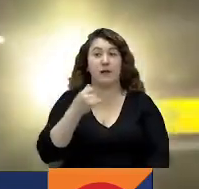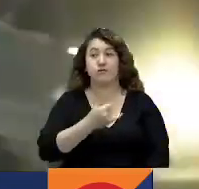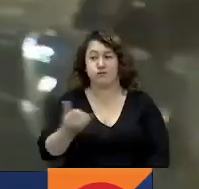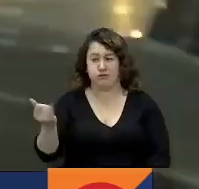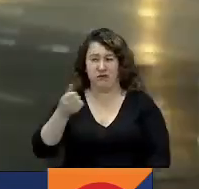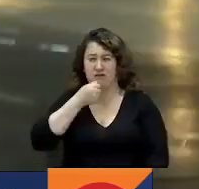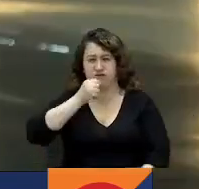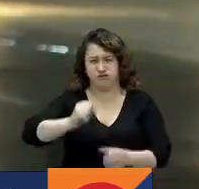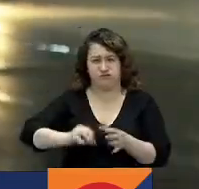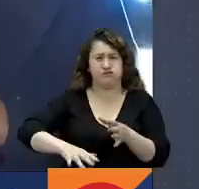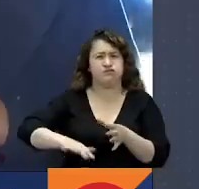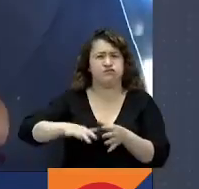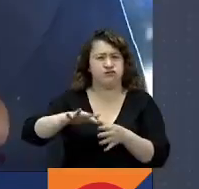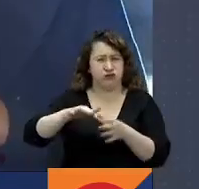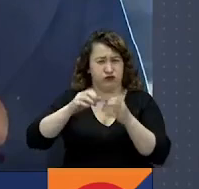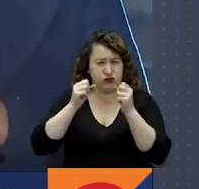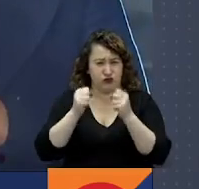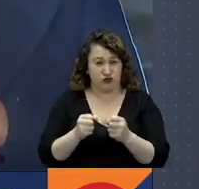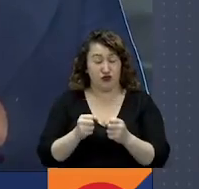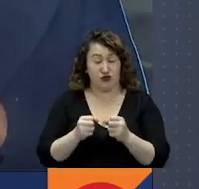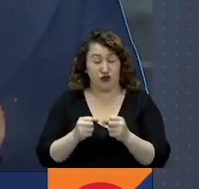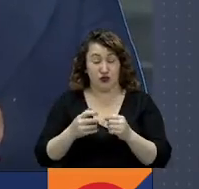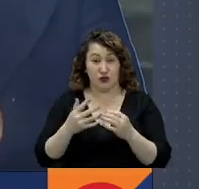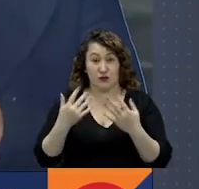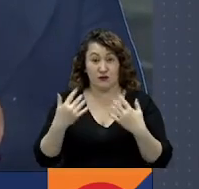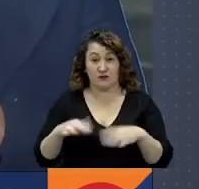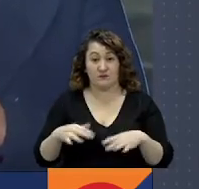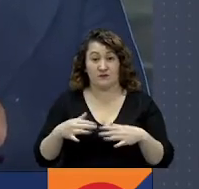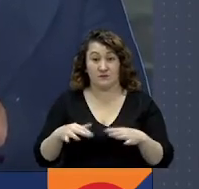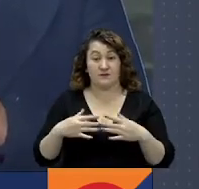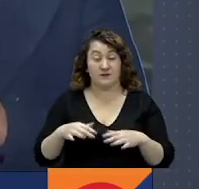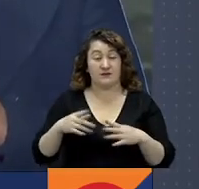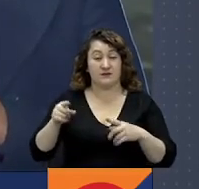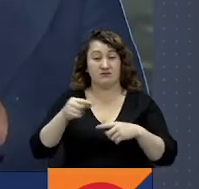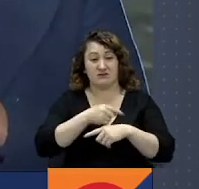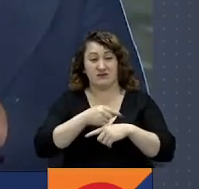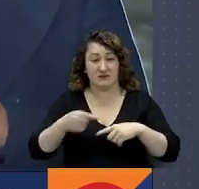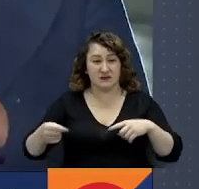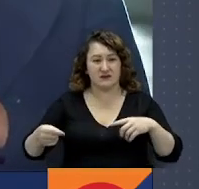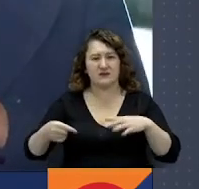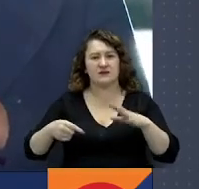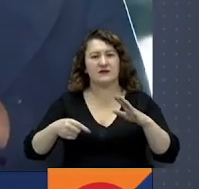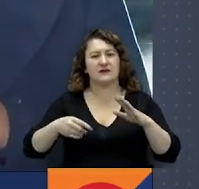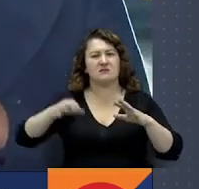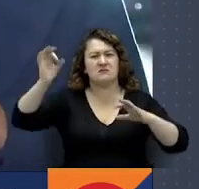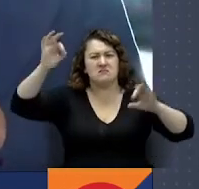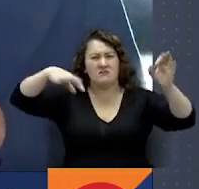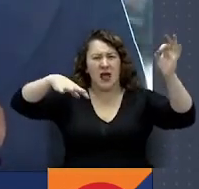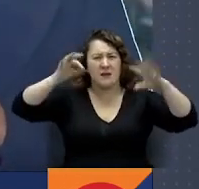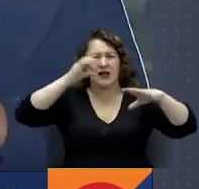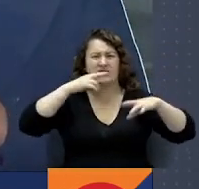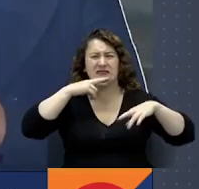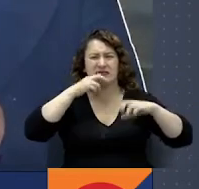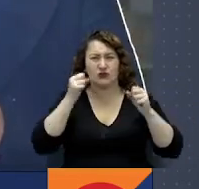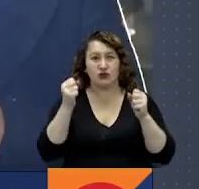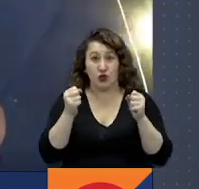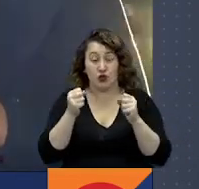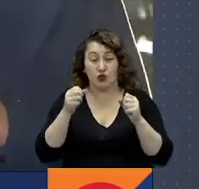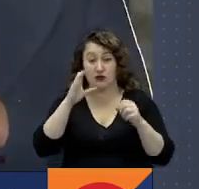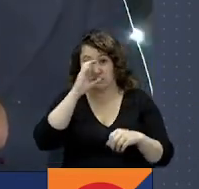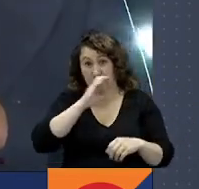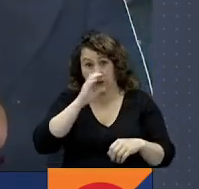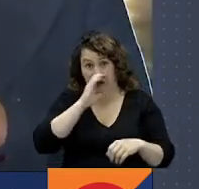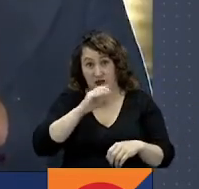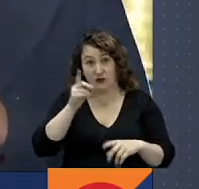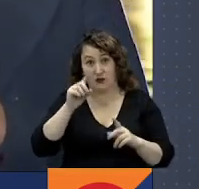inundaciones y afectaciones. Un fenómeno natural que se está acostumbrando por estos días, tiene que ver con las granizadas que sufrió la localidad de Chapinero y también Usaquén en el